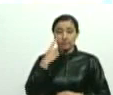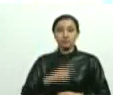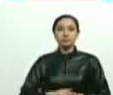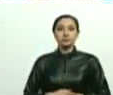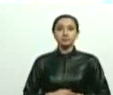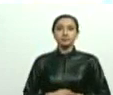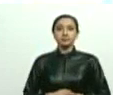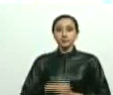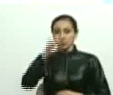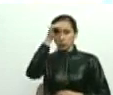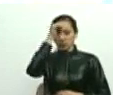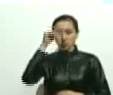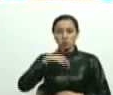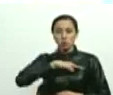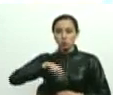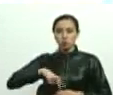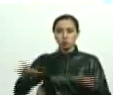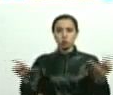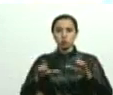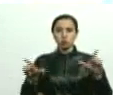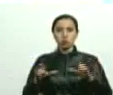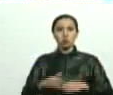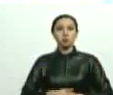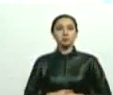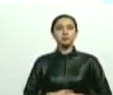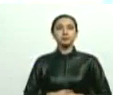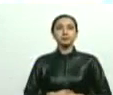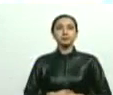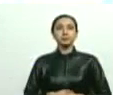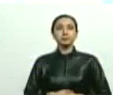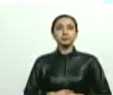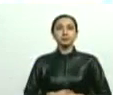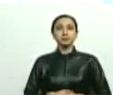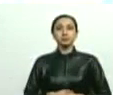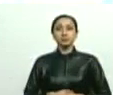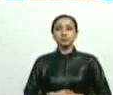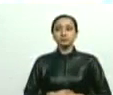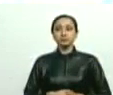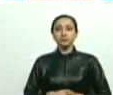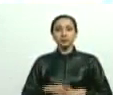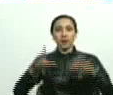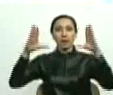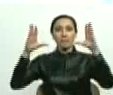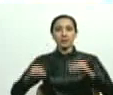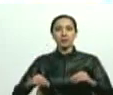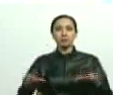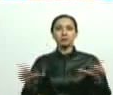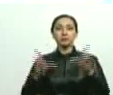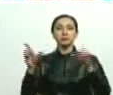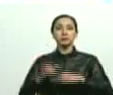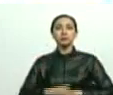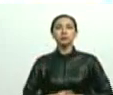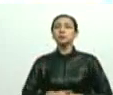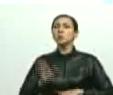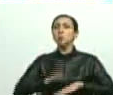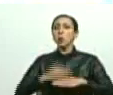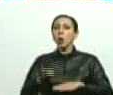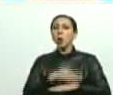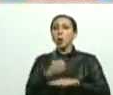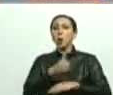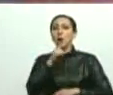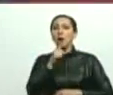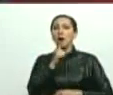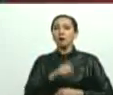El domingo estábamos en transmisión así y de repente, plum, se cortó la transmisión. ¿Por culpa de quién? De